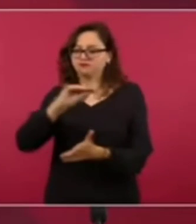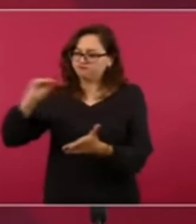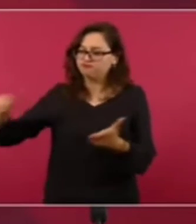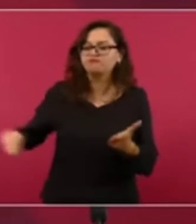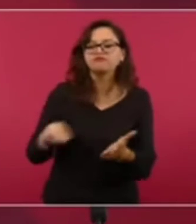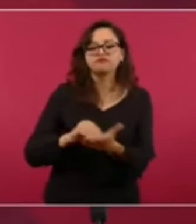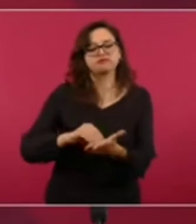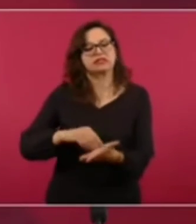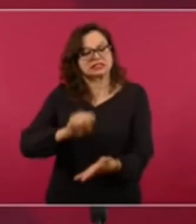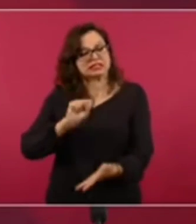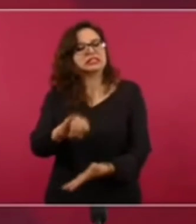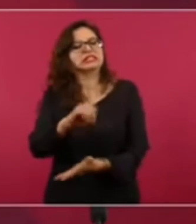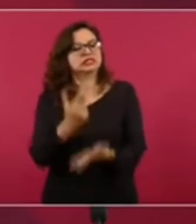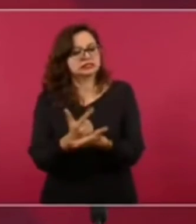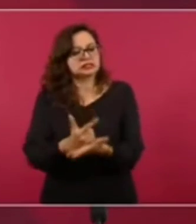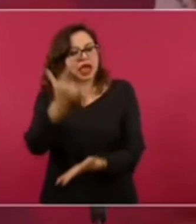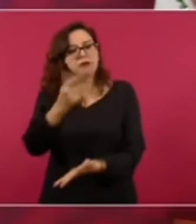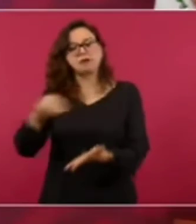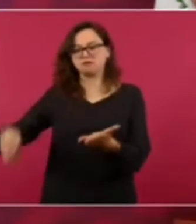regresar